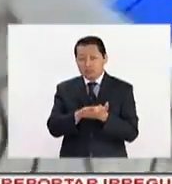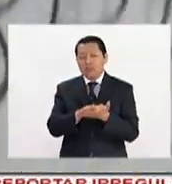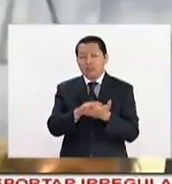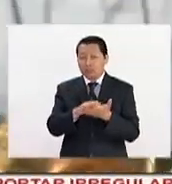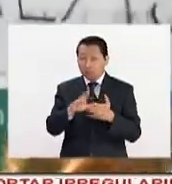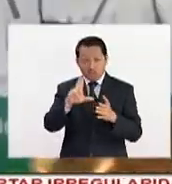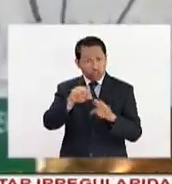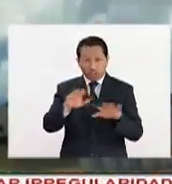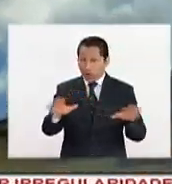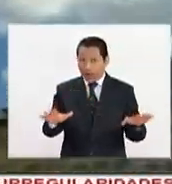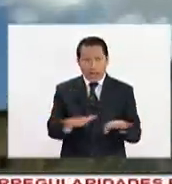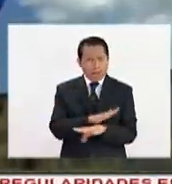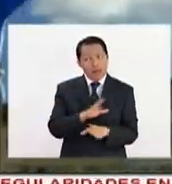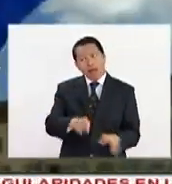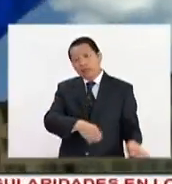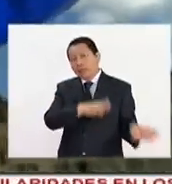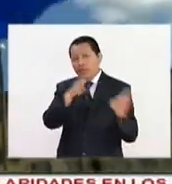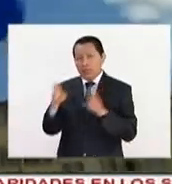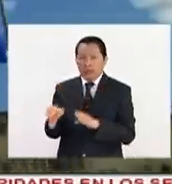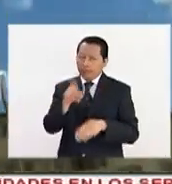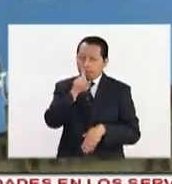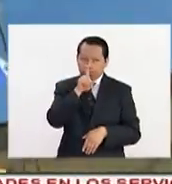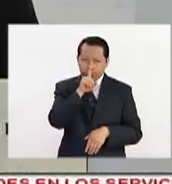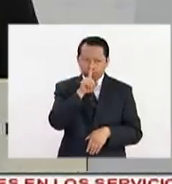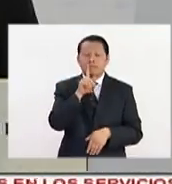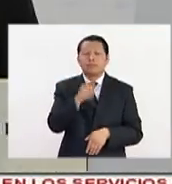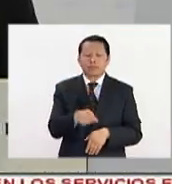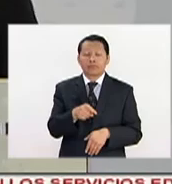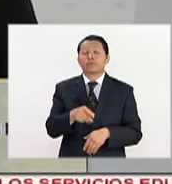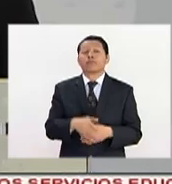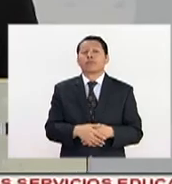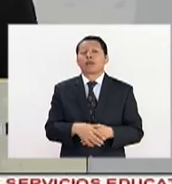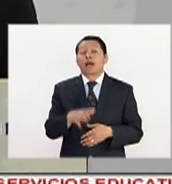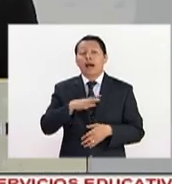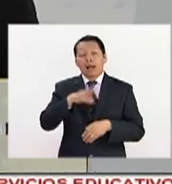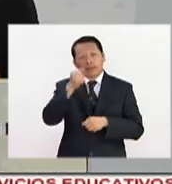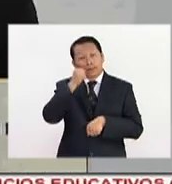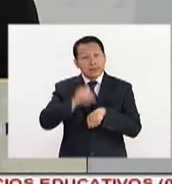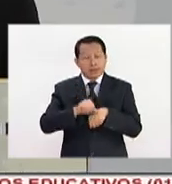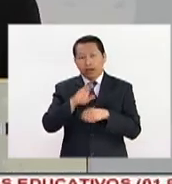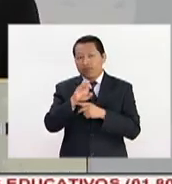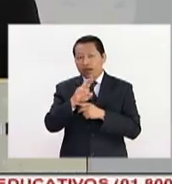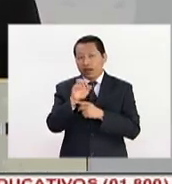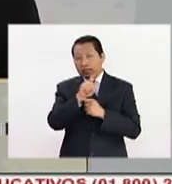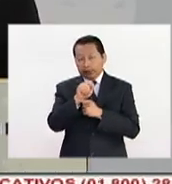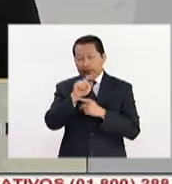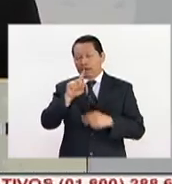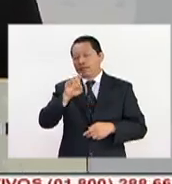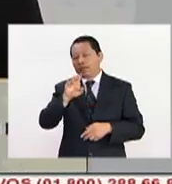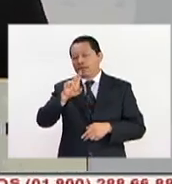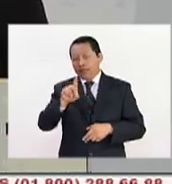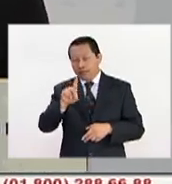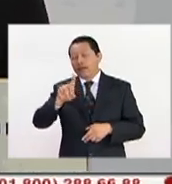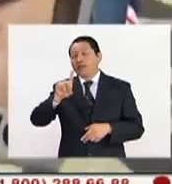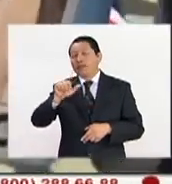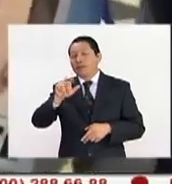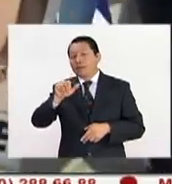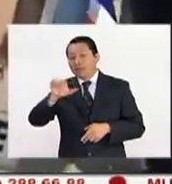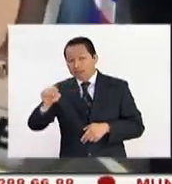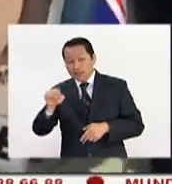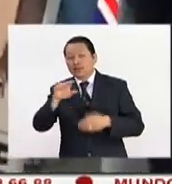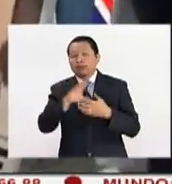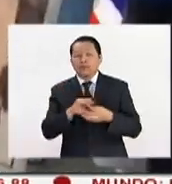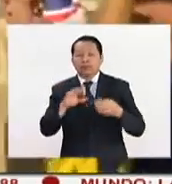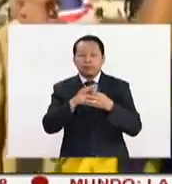se cambiará por ninguna razón. Por su parte, el ministro encargado del Brexit, David Davis, aseguró que